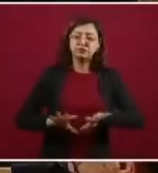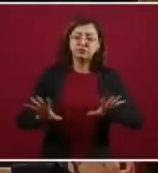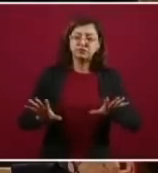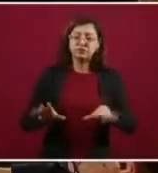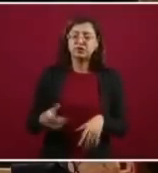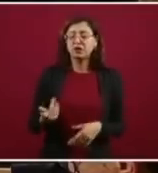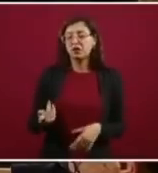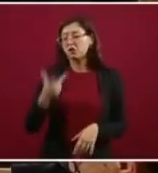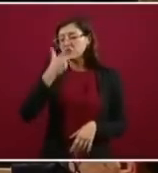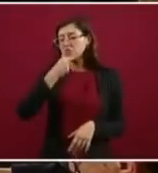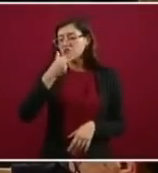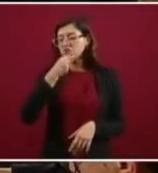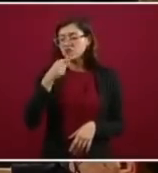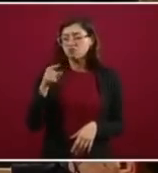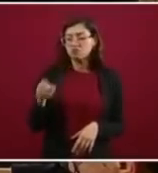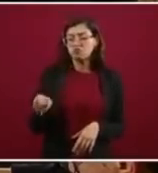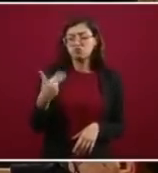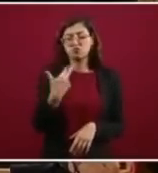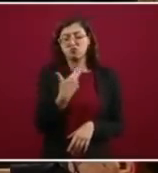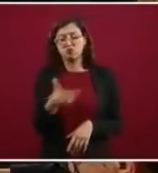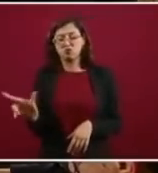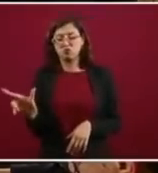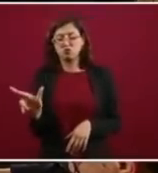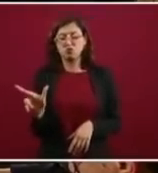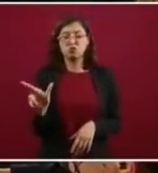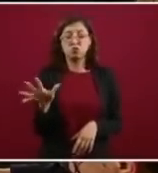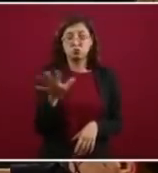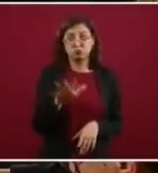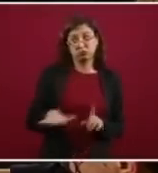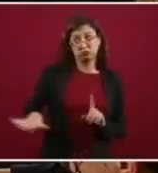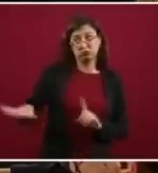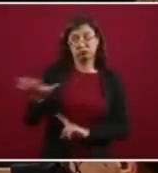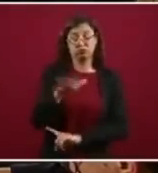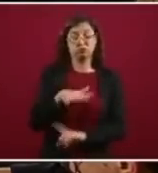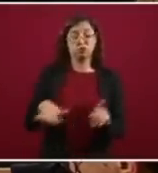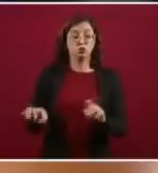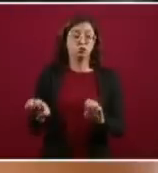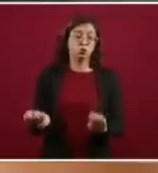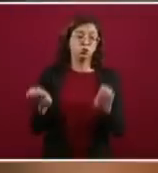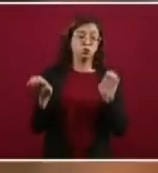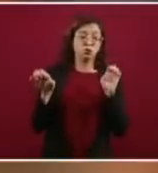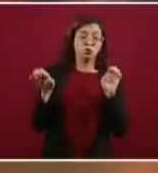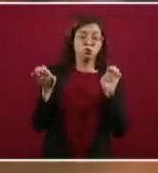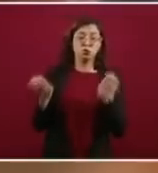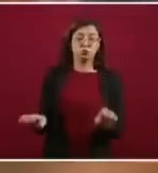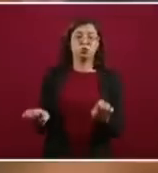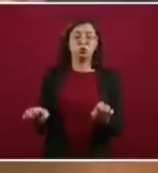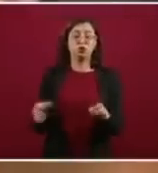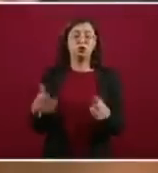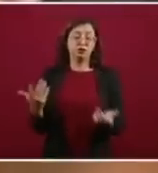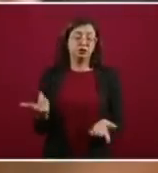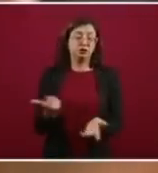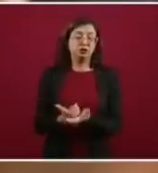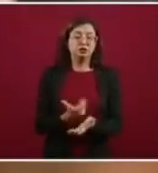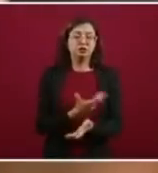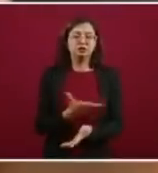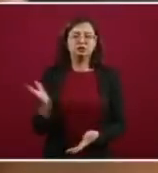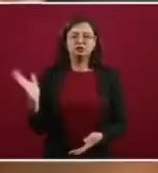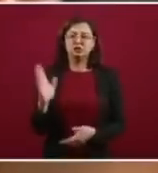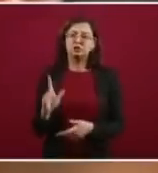él aparece saliendo de un restaurante de una zona de alta plusvalía. Me